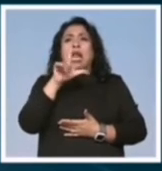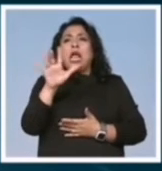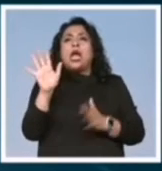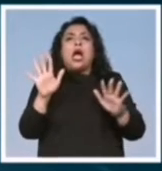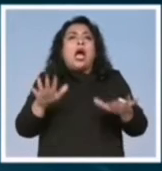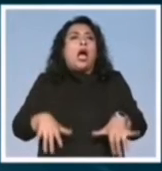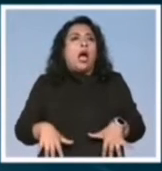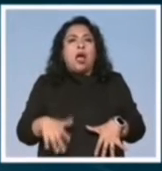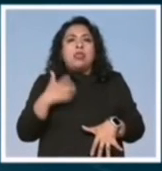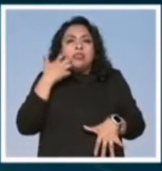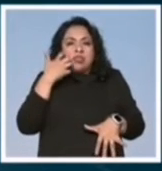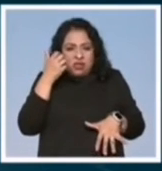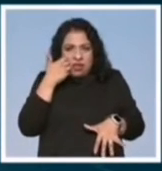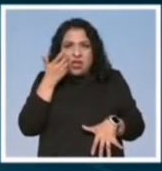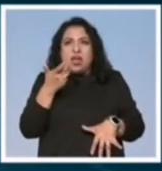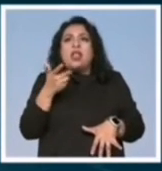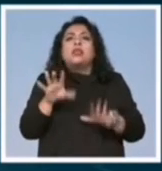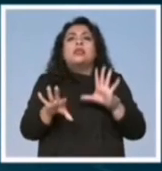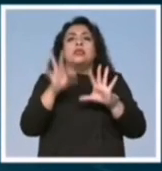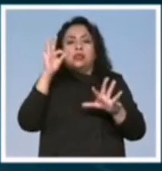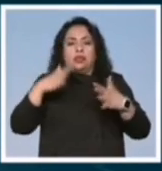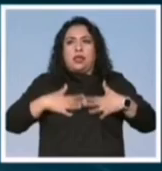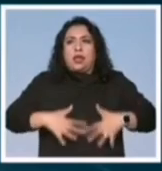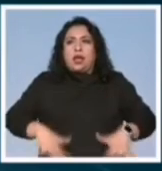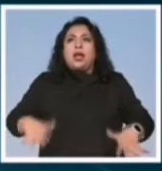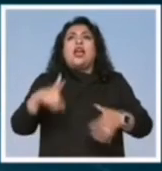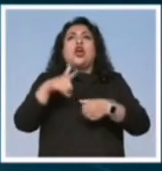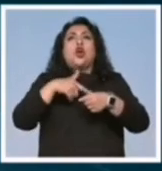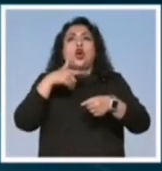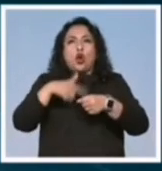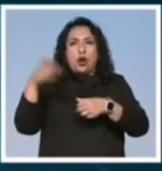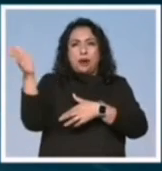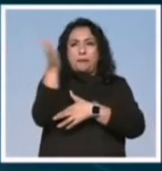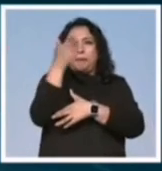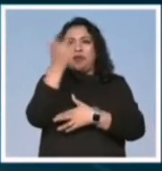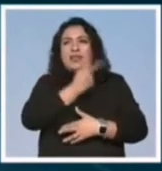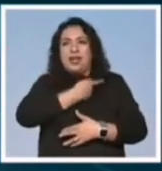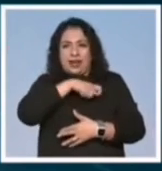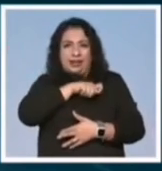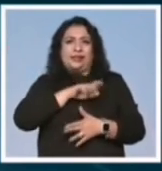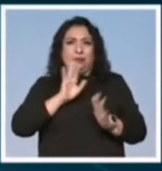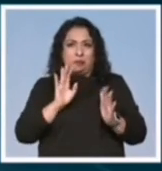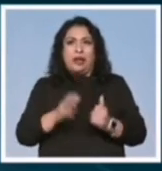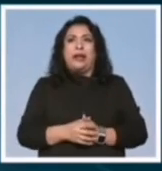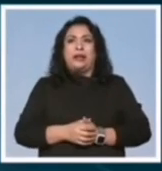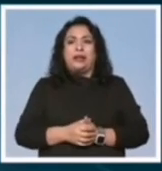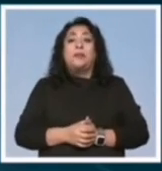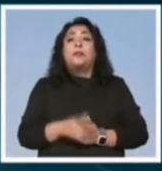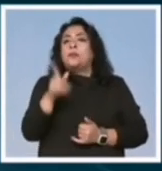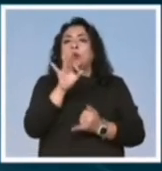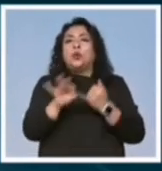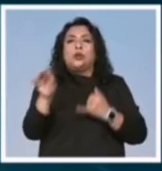huarache, en el sentido que escoge un traje que son los colores de la bandera de España. Por último,